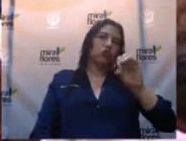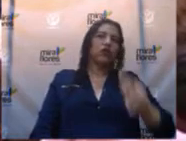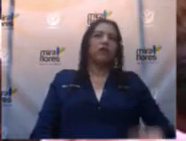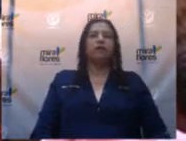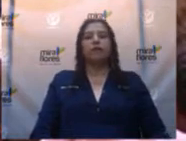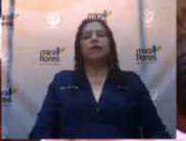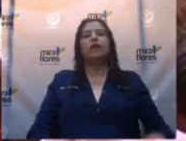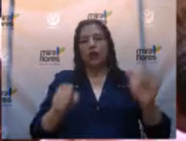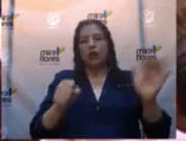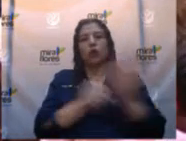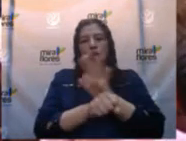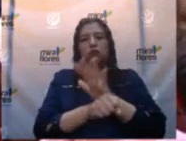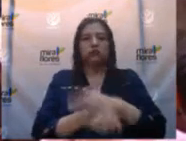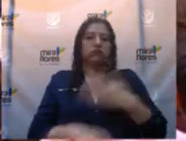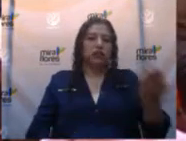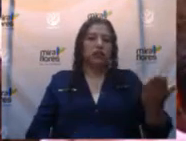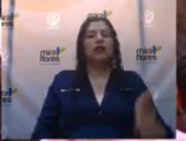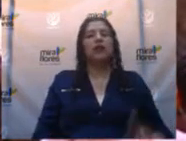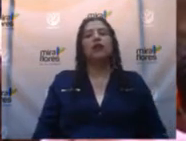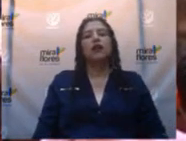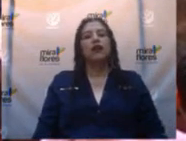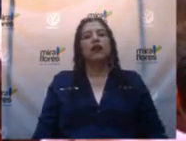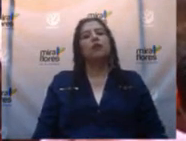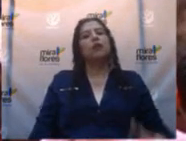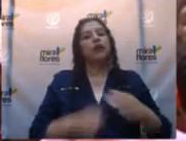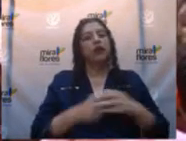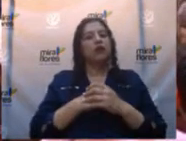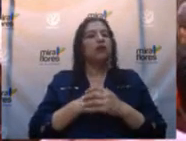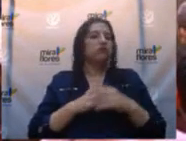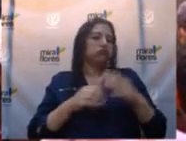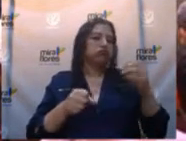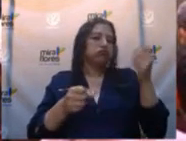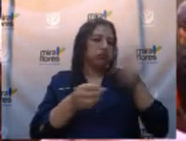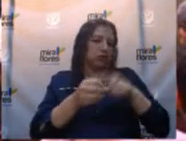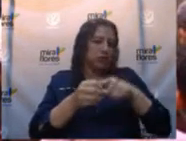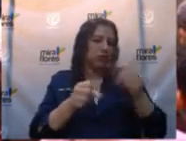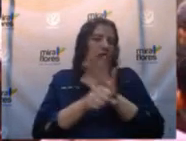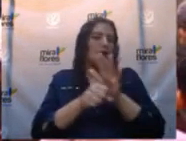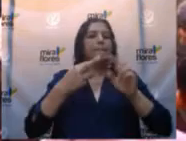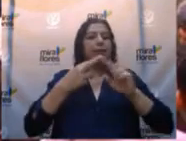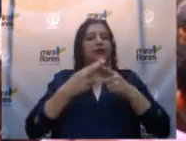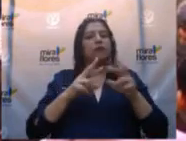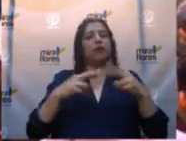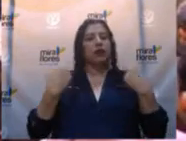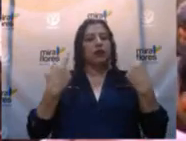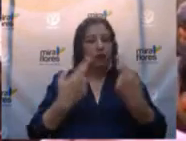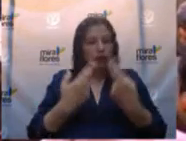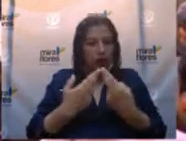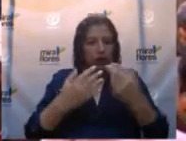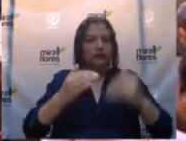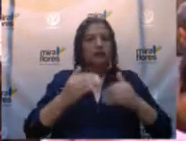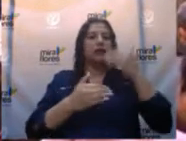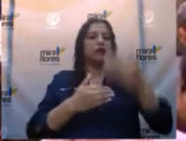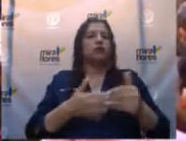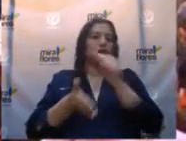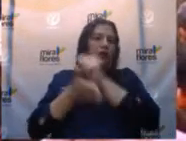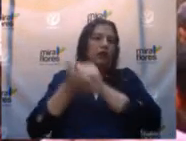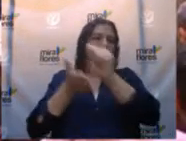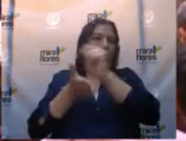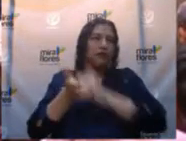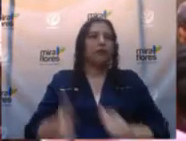Hay quórum, señor alcalde. Muy bien, con el quórum reglamentario damos por instalada la sesión y vamos al siguiente punto de la misma.